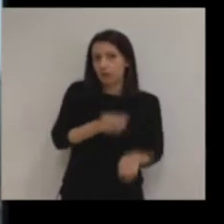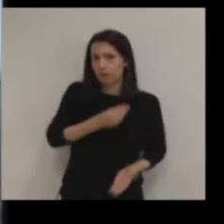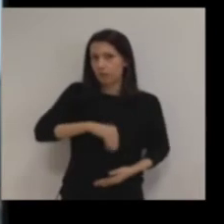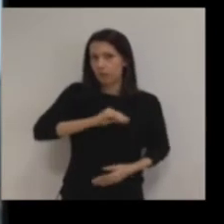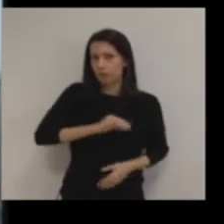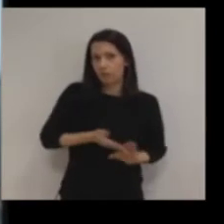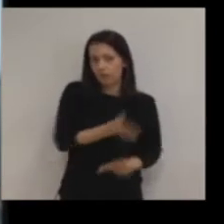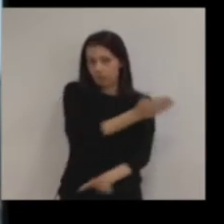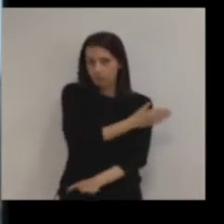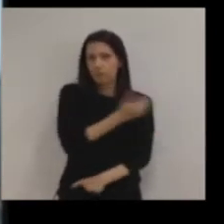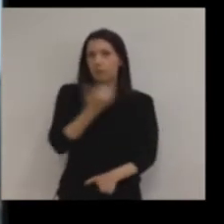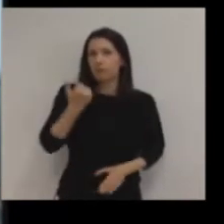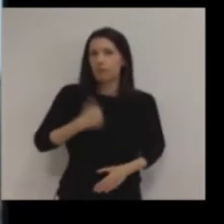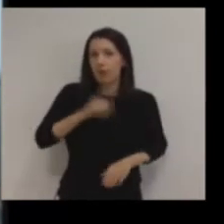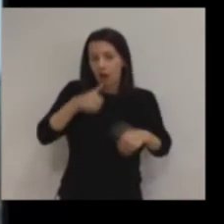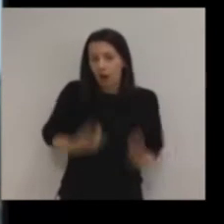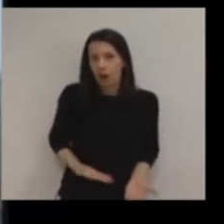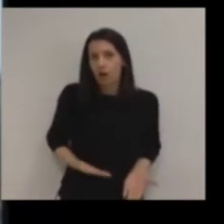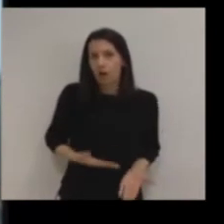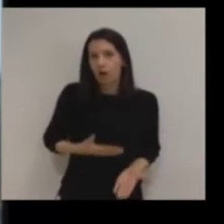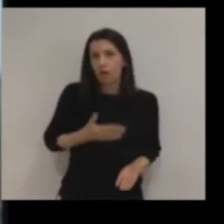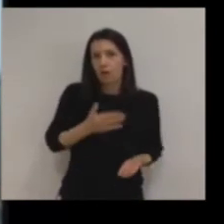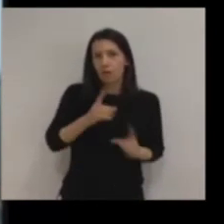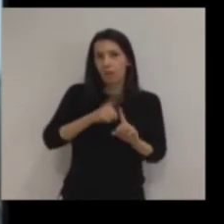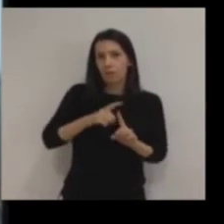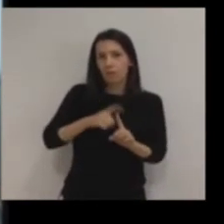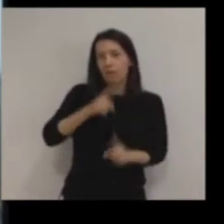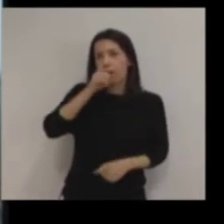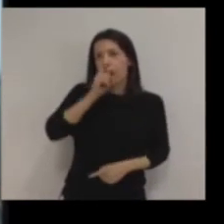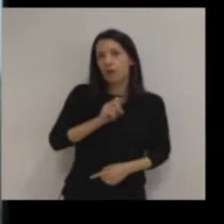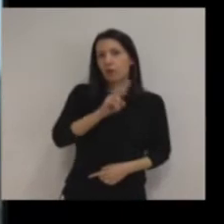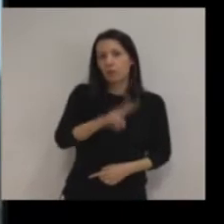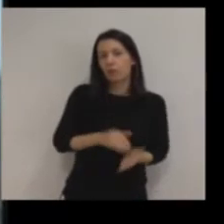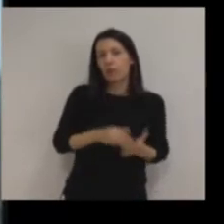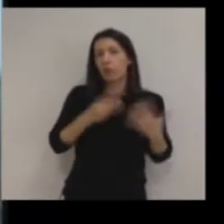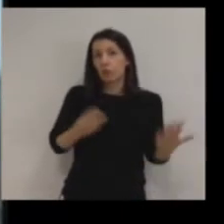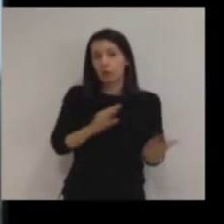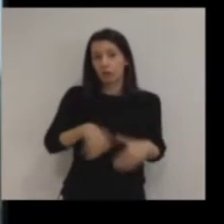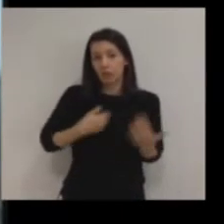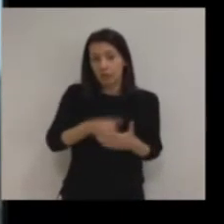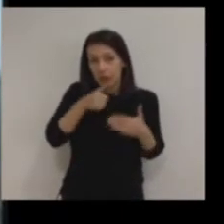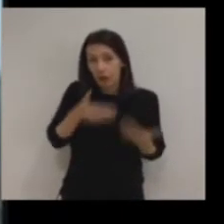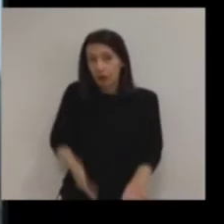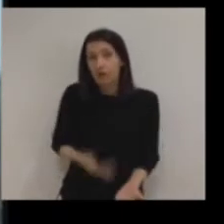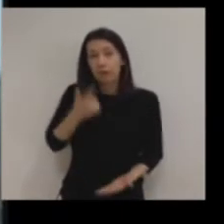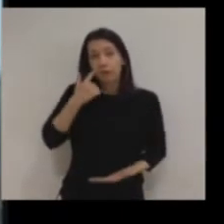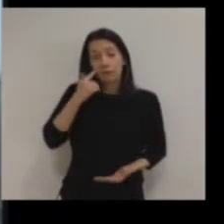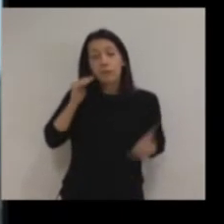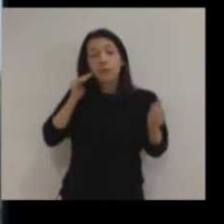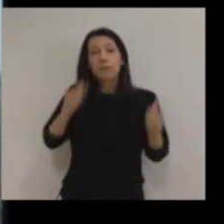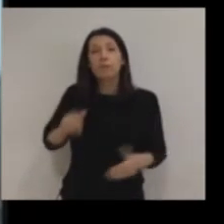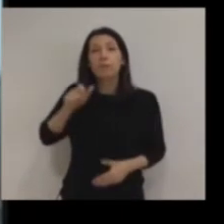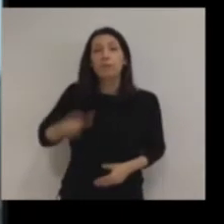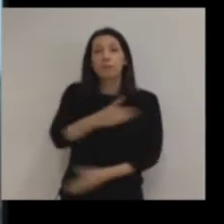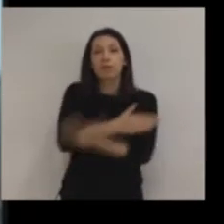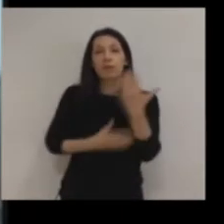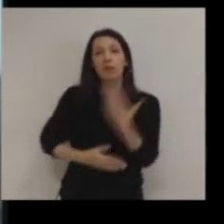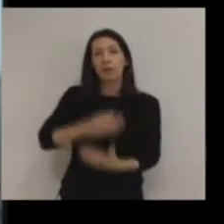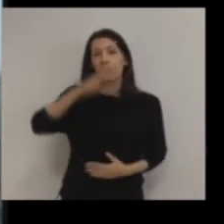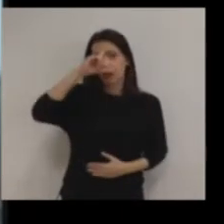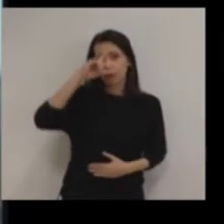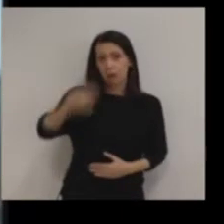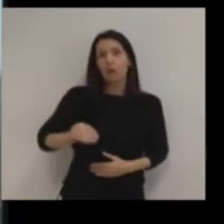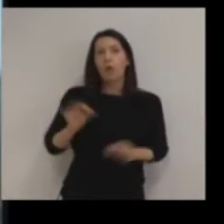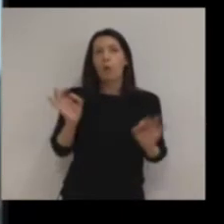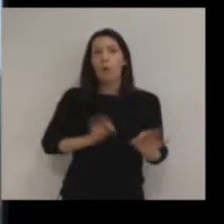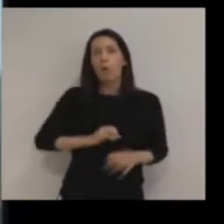España y que está vigente desde mayo del 2008, haciendo especial hincapié en las personas con discapacidad intelectual,